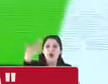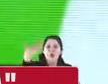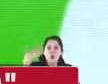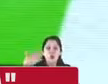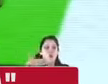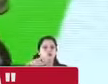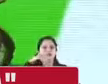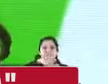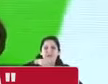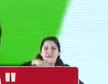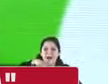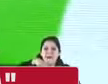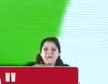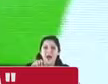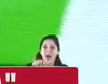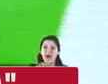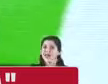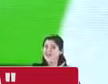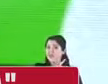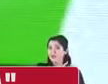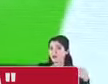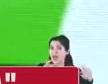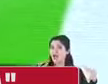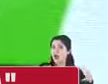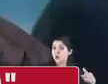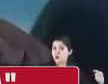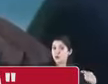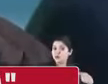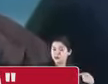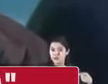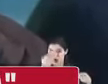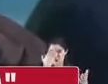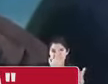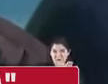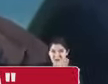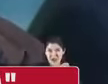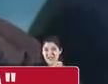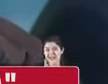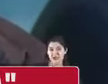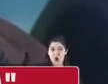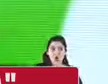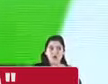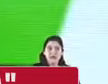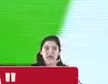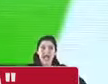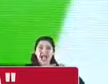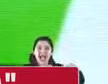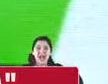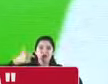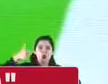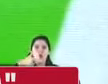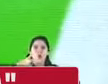un diputado opositor el frente de todos fue va aliado en un acto